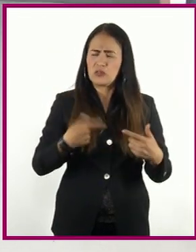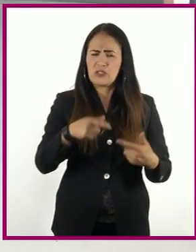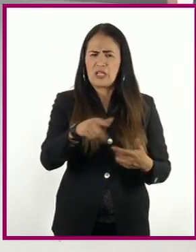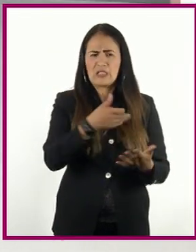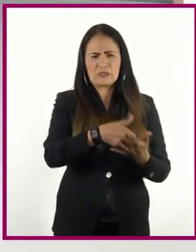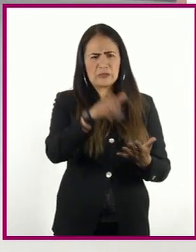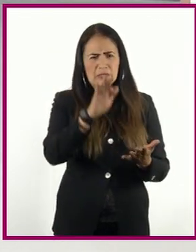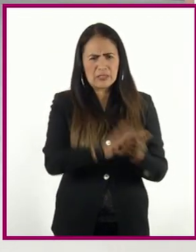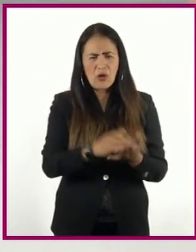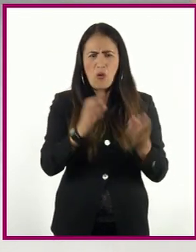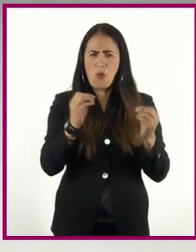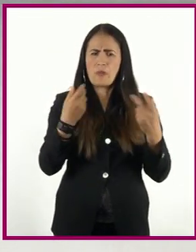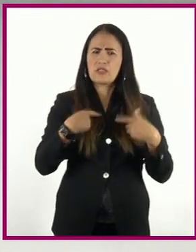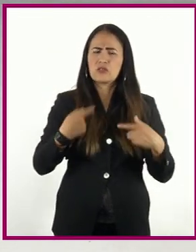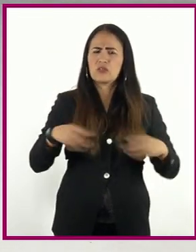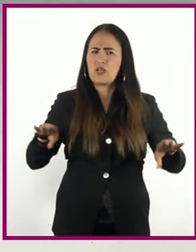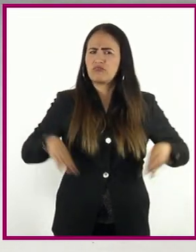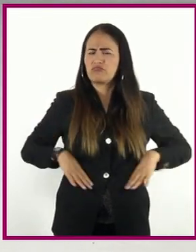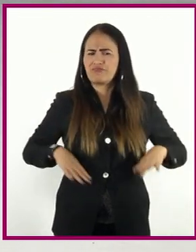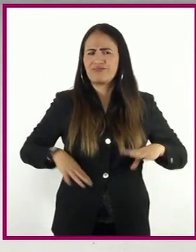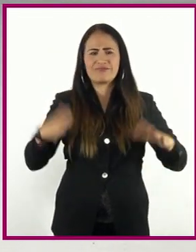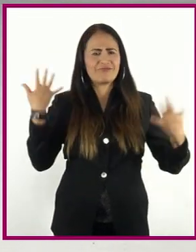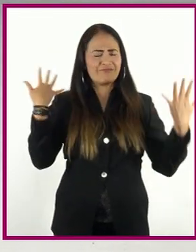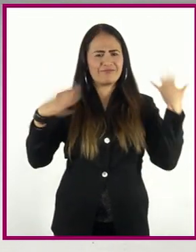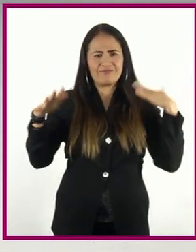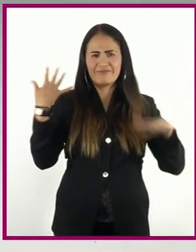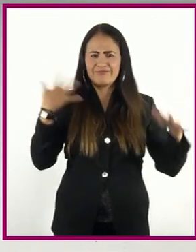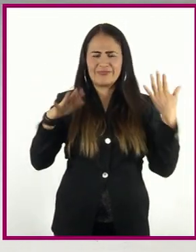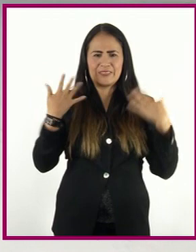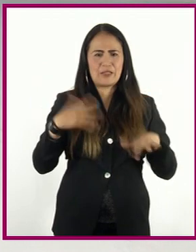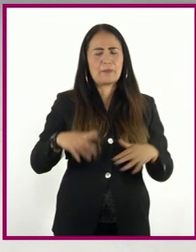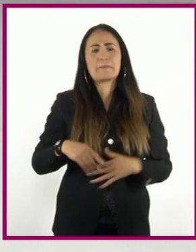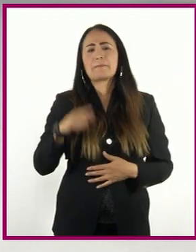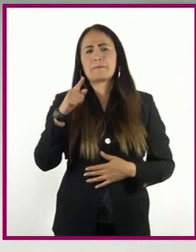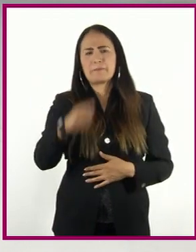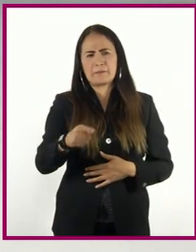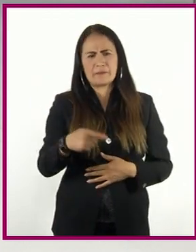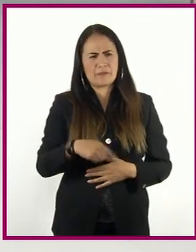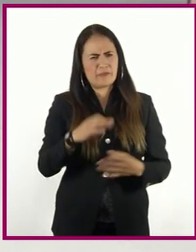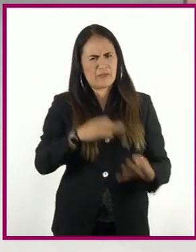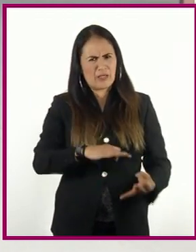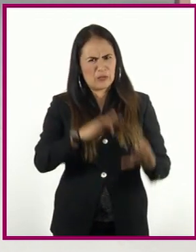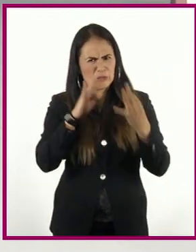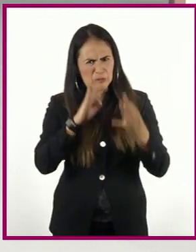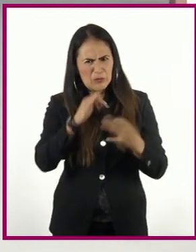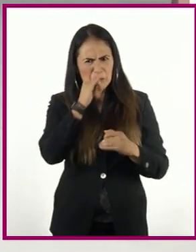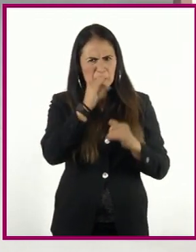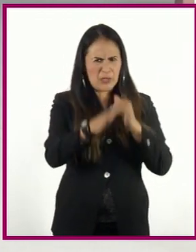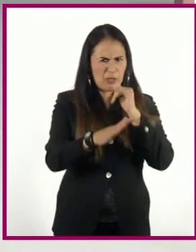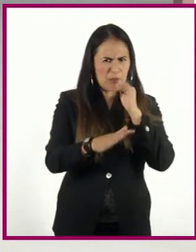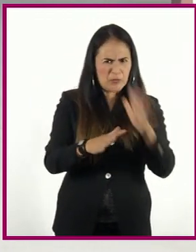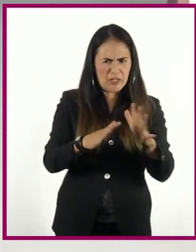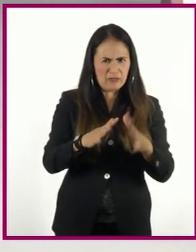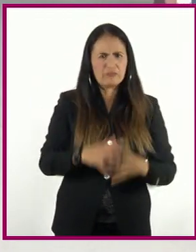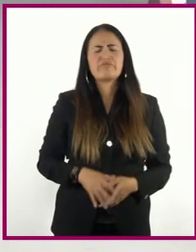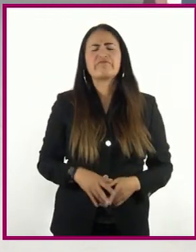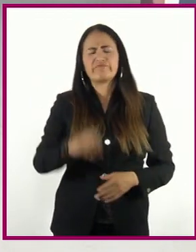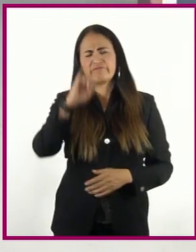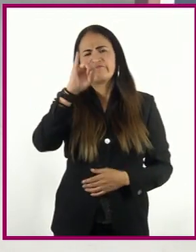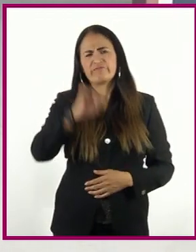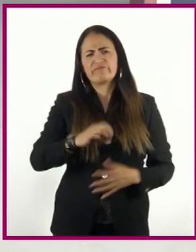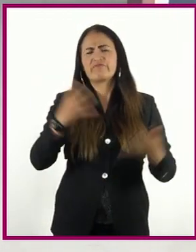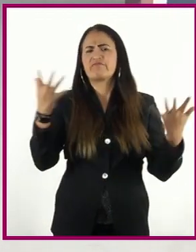un travieso, que cual terrible sabueso ataca con ruda hazaña y se emprende una